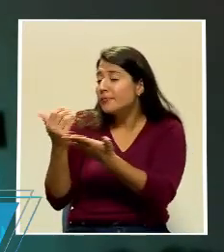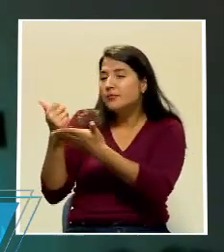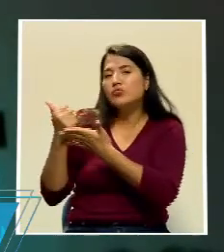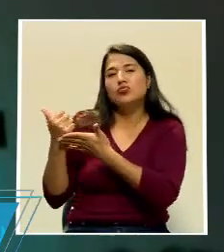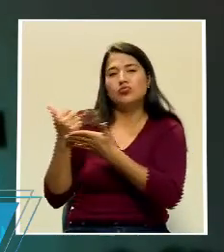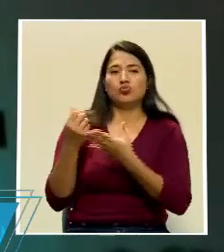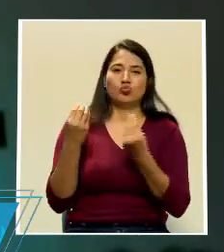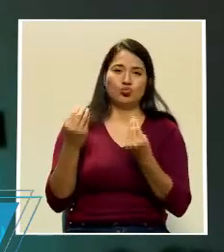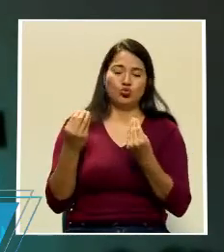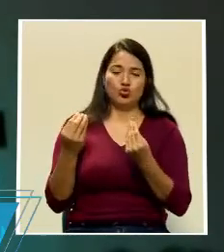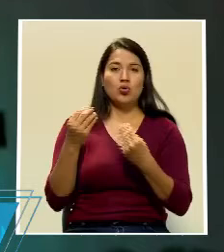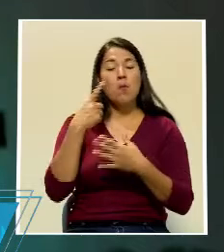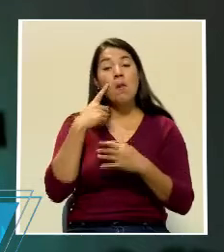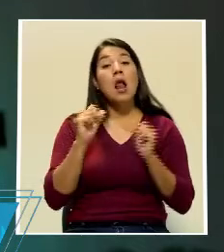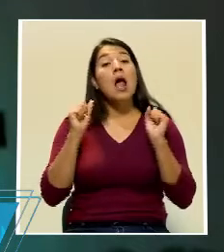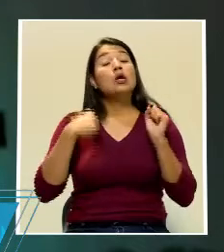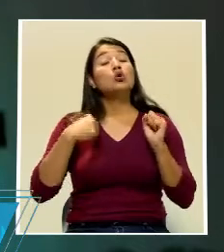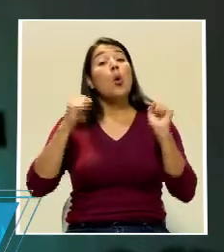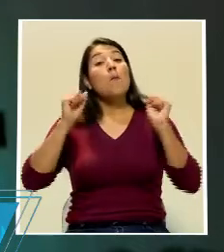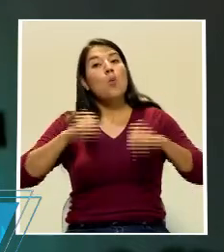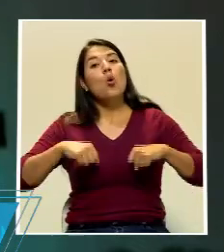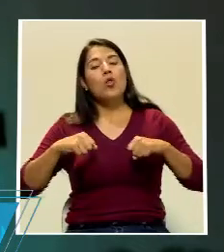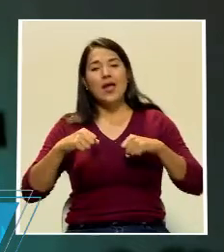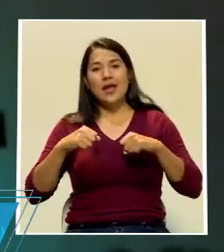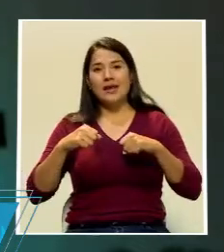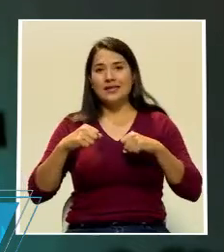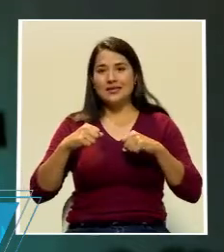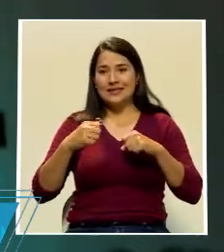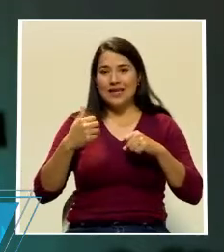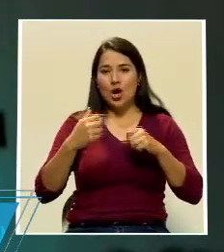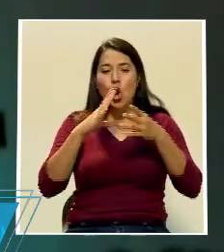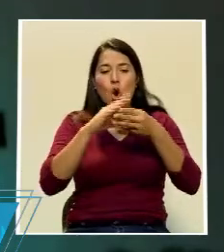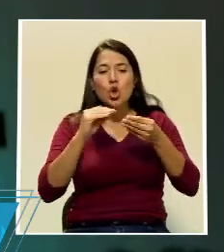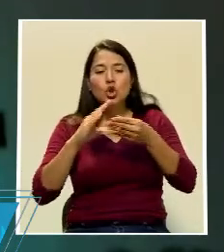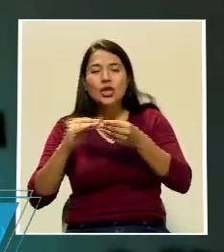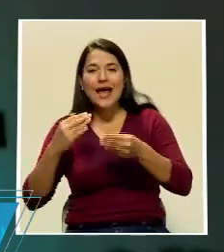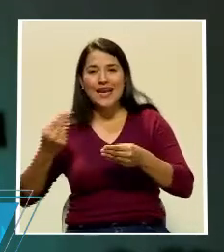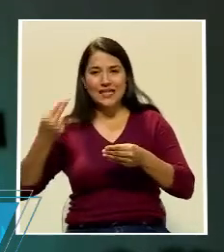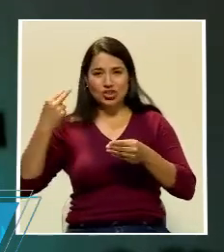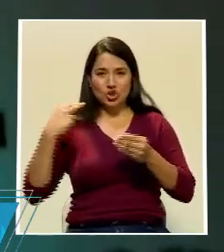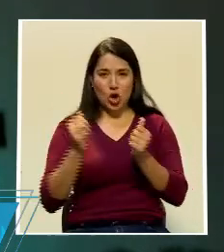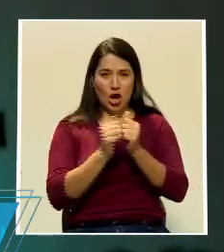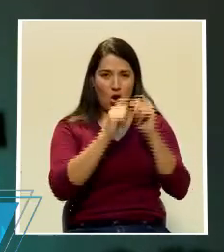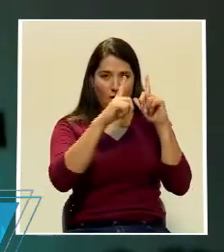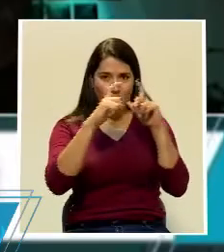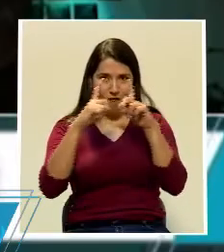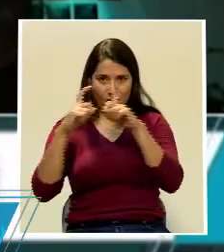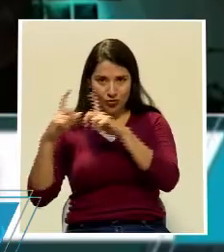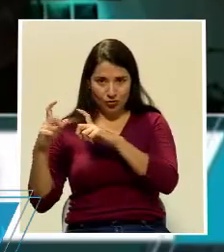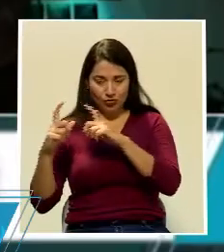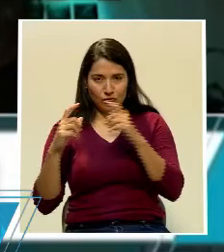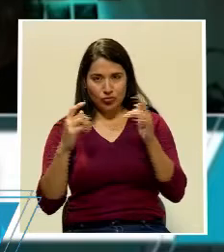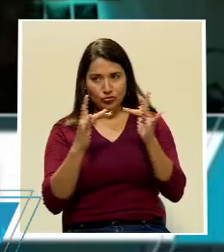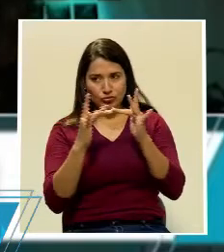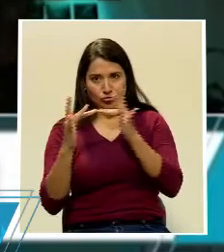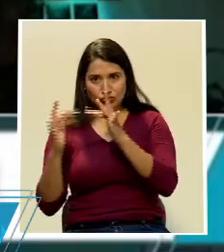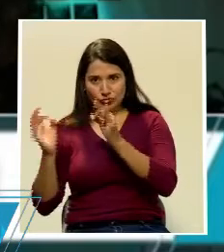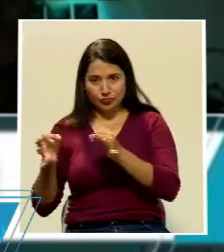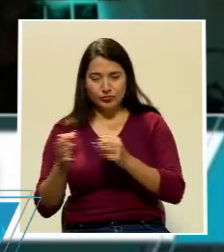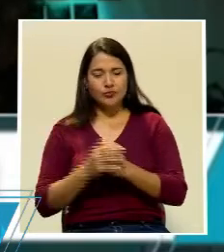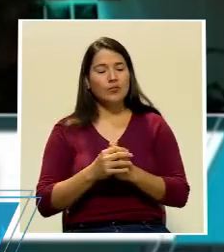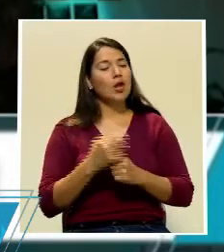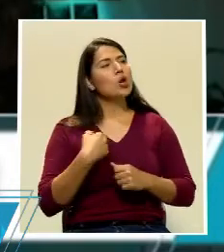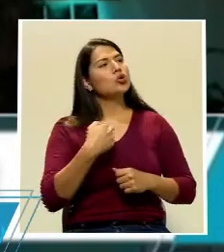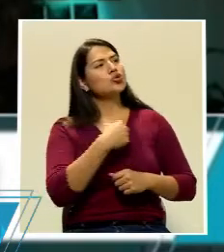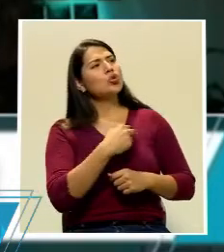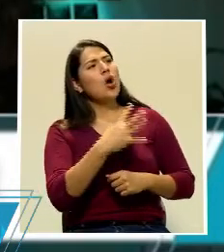muchísimo a poder darle un hilo conductor a la historia que me interesaba presentar. Hablábamos recién